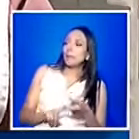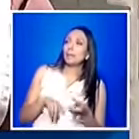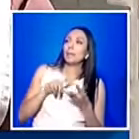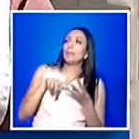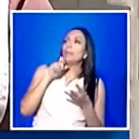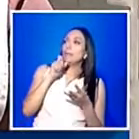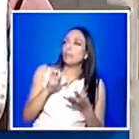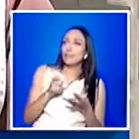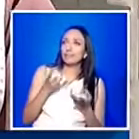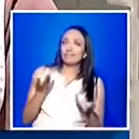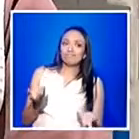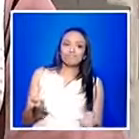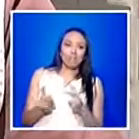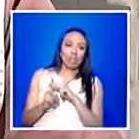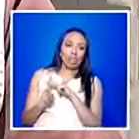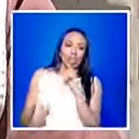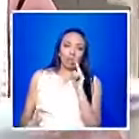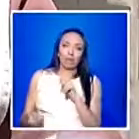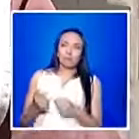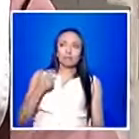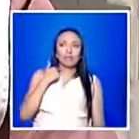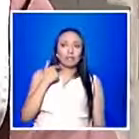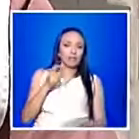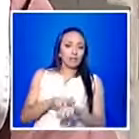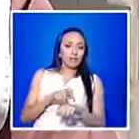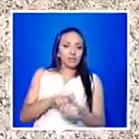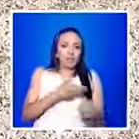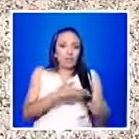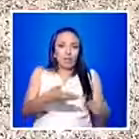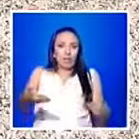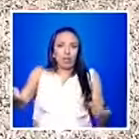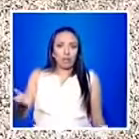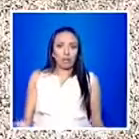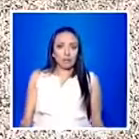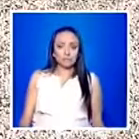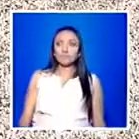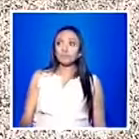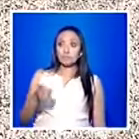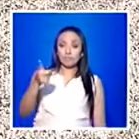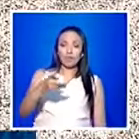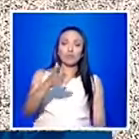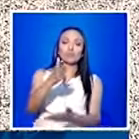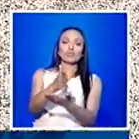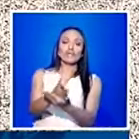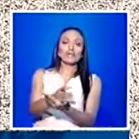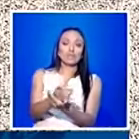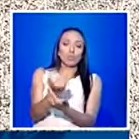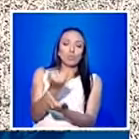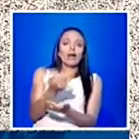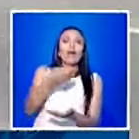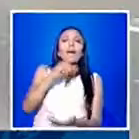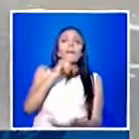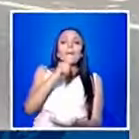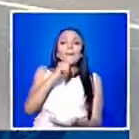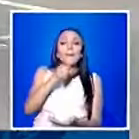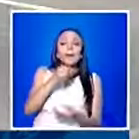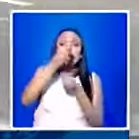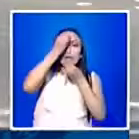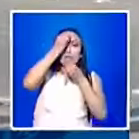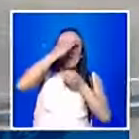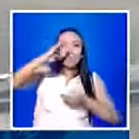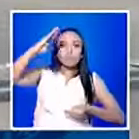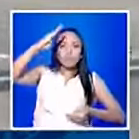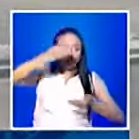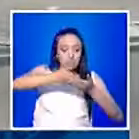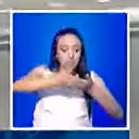que tiene que hacer esto. Pero recién ya, ¿cuándo pasan cuántos días? Su proceso está suspendido por la falta de un parte que especifique el